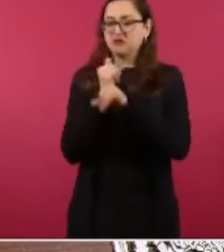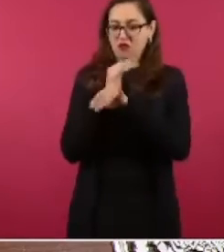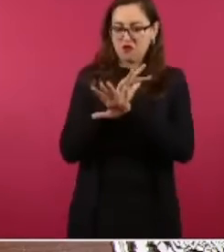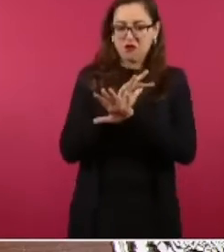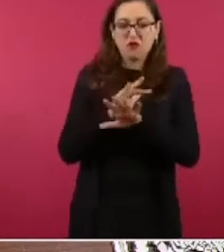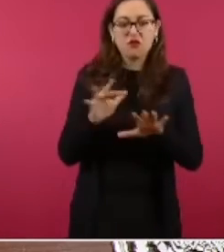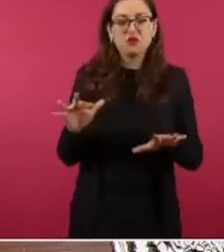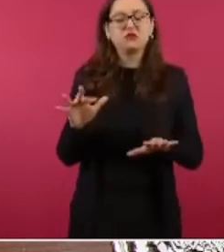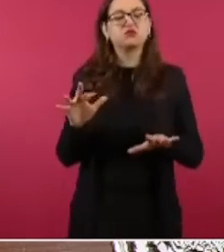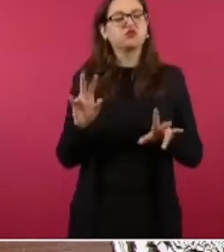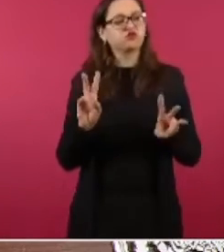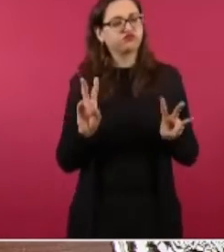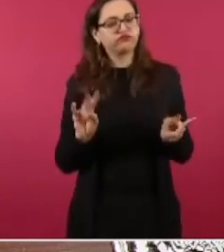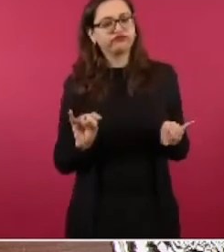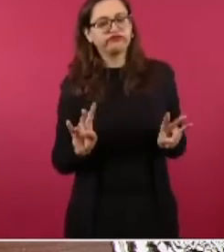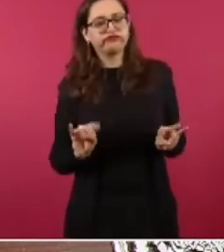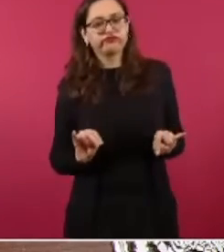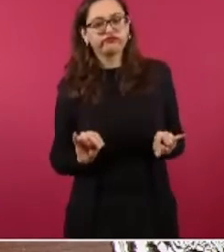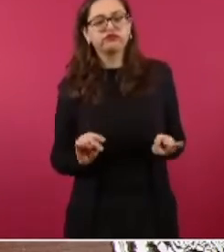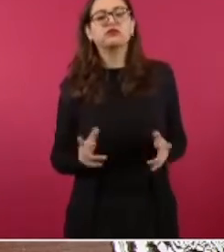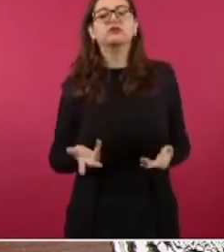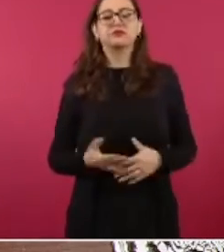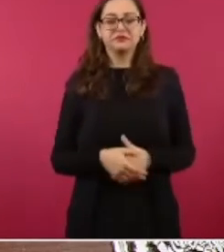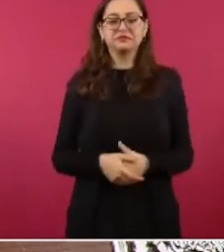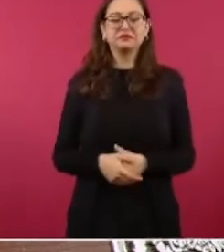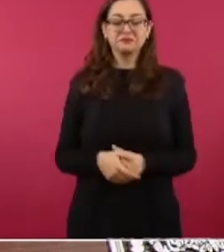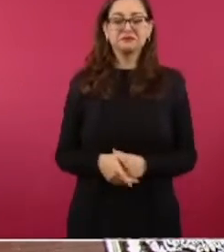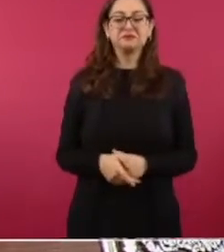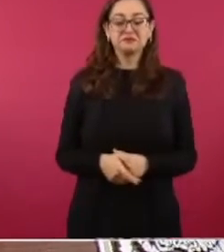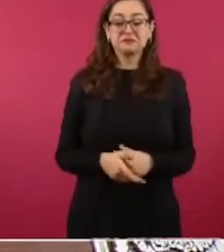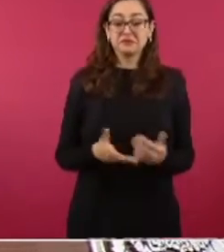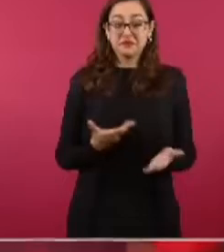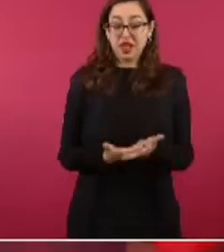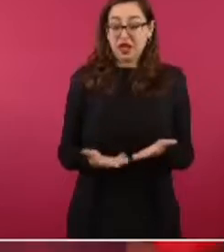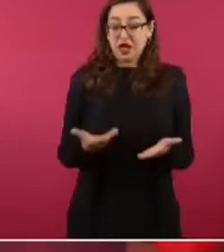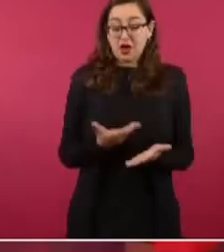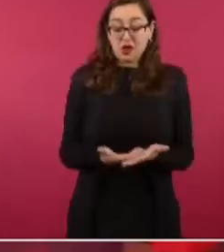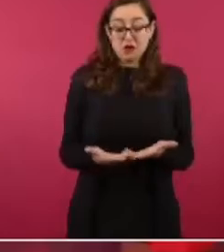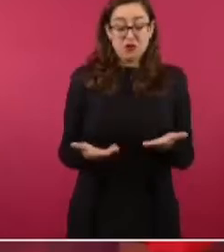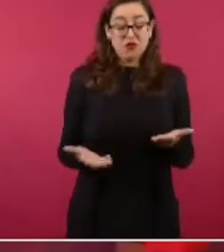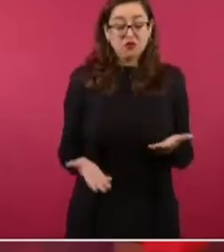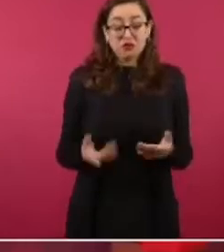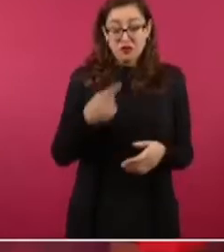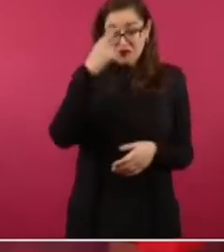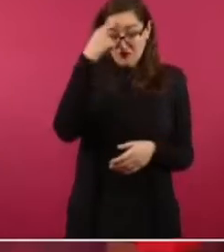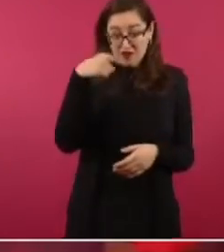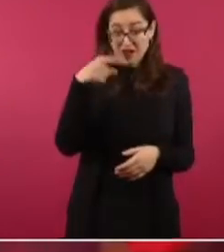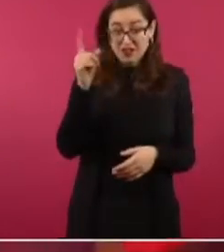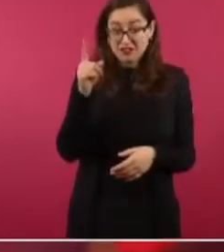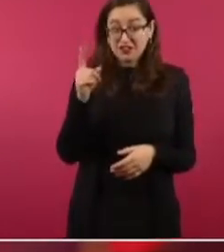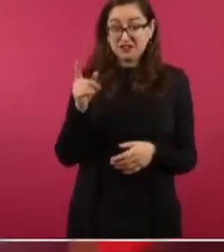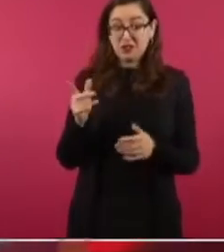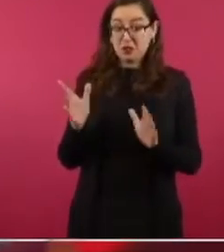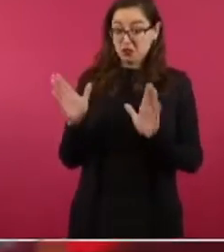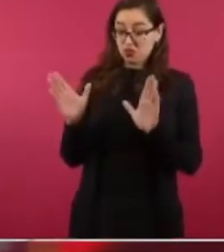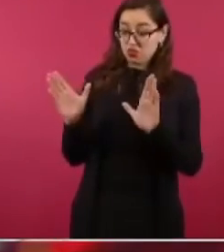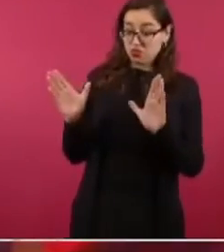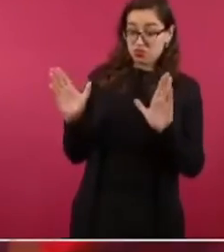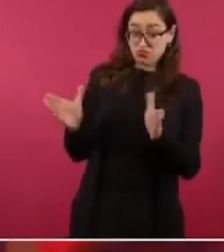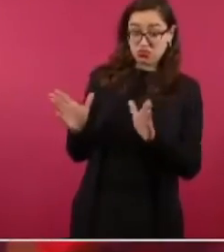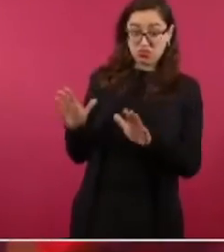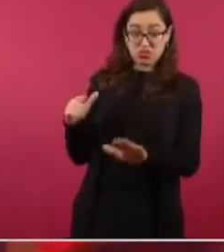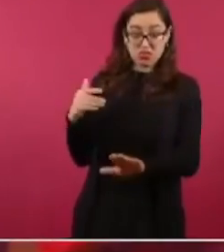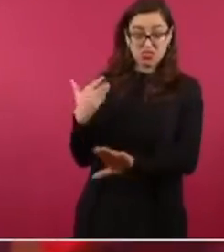Ya no es el tiempo en que se amarraban los...